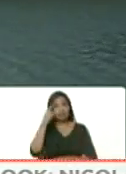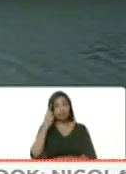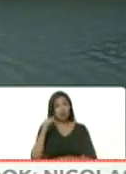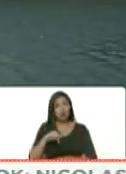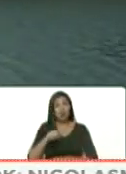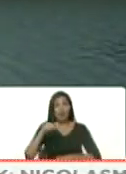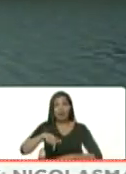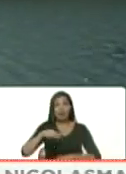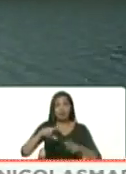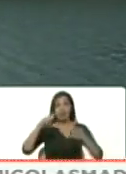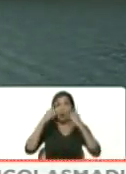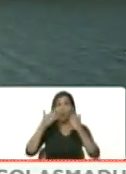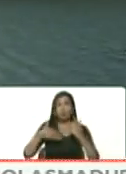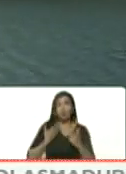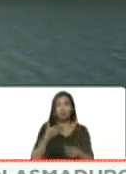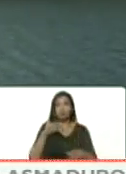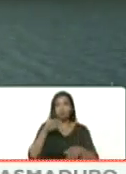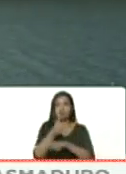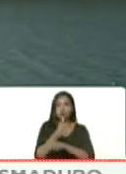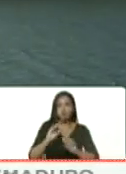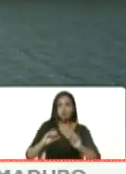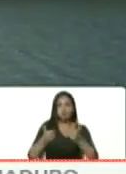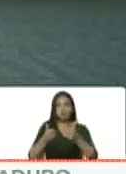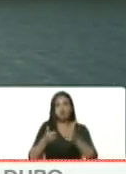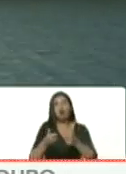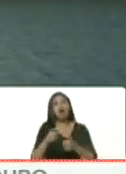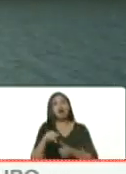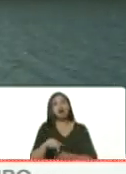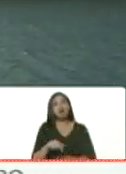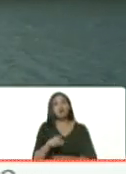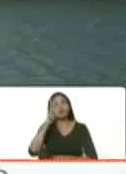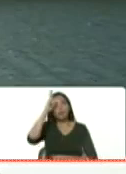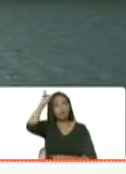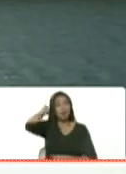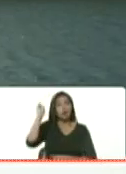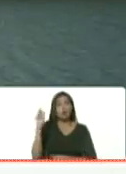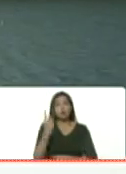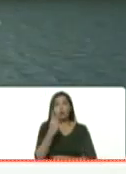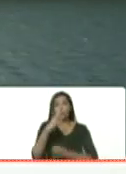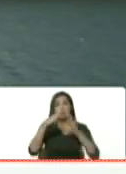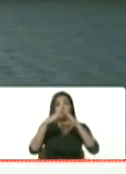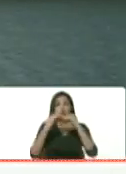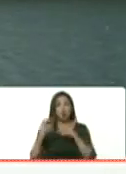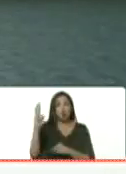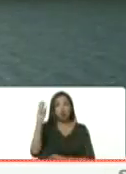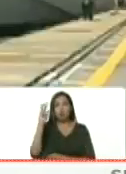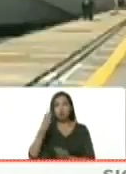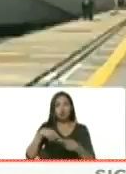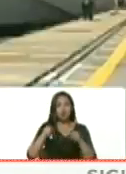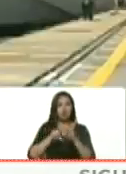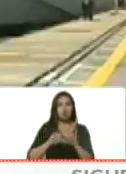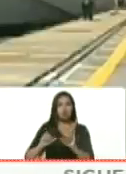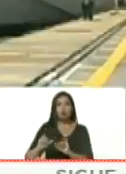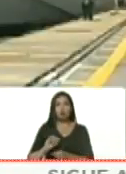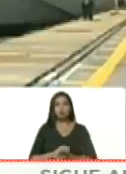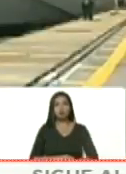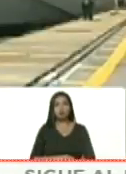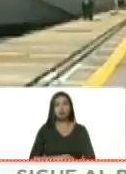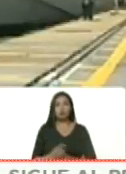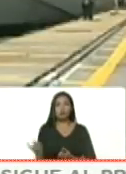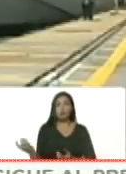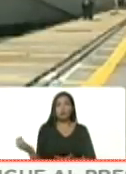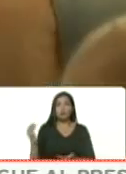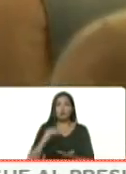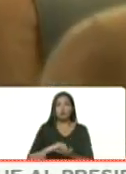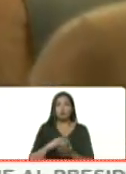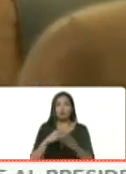La Guaira, sale este ferry Paraguaná 1 todos los viernes como un reloj y regresará